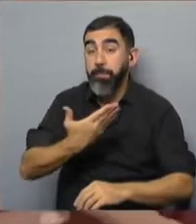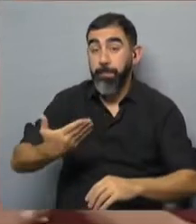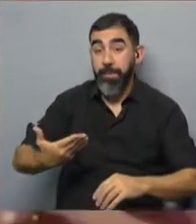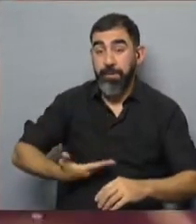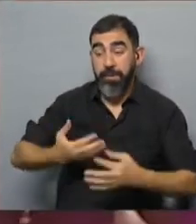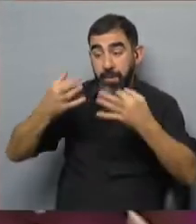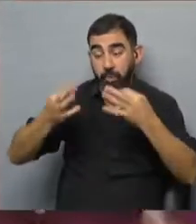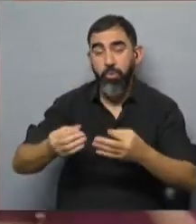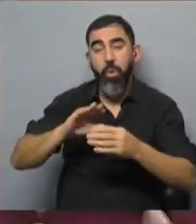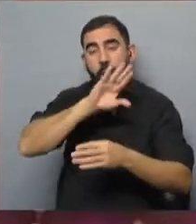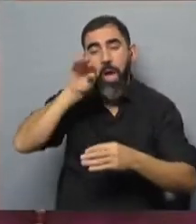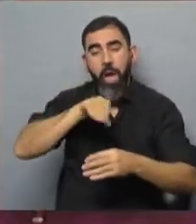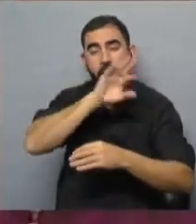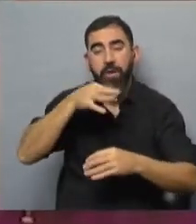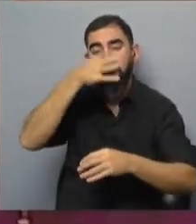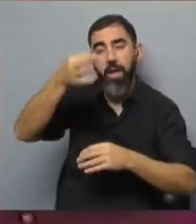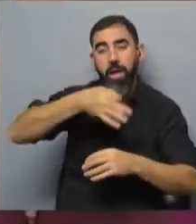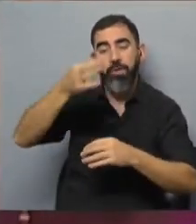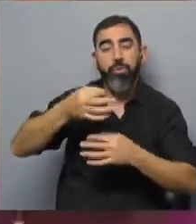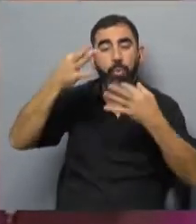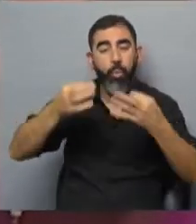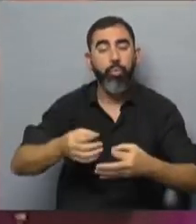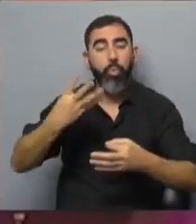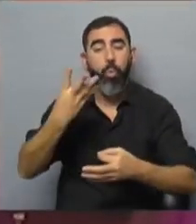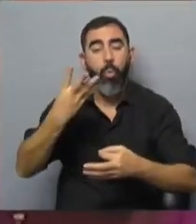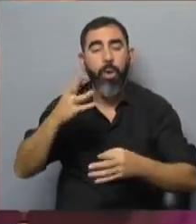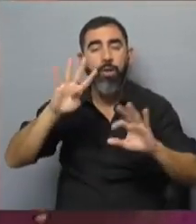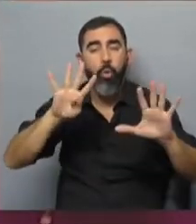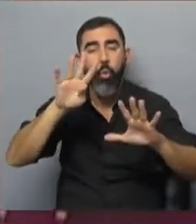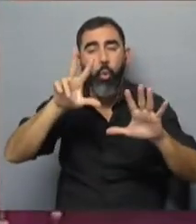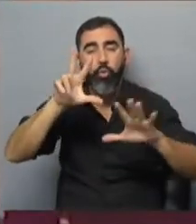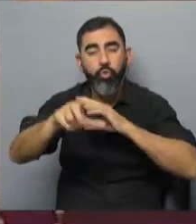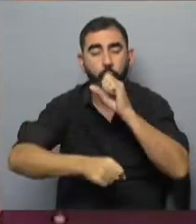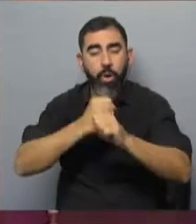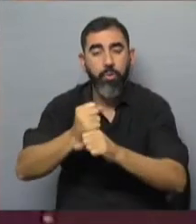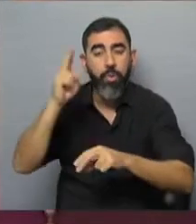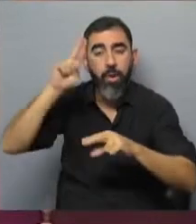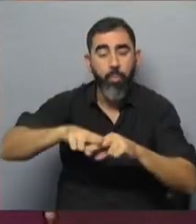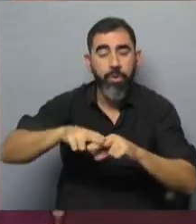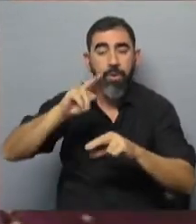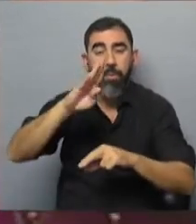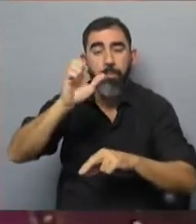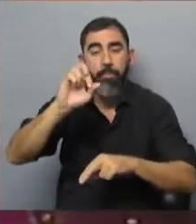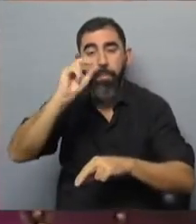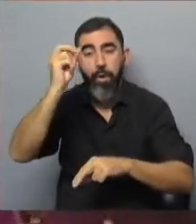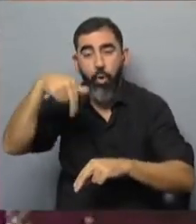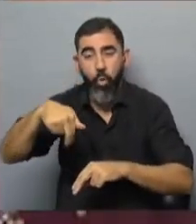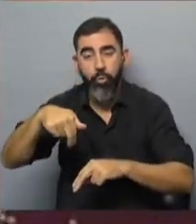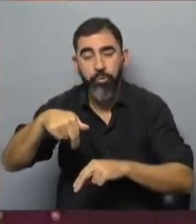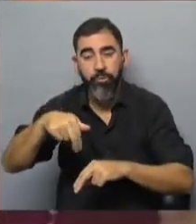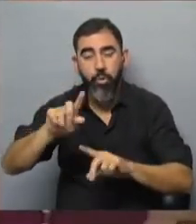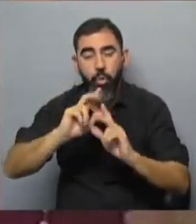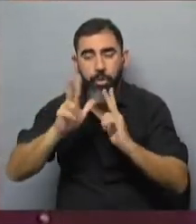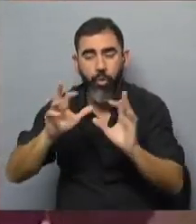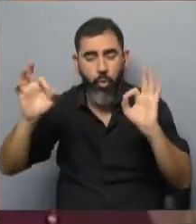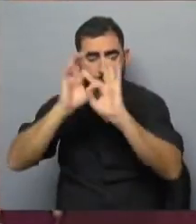Cristina Fernández hablaba en un acto para conmemorar el 48º aniversario de la muerte de Juan Domingo Perón, donde si bien no se